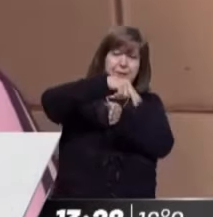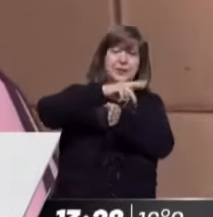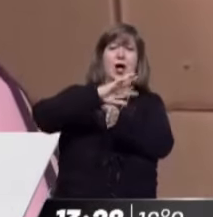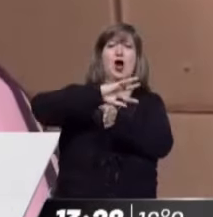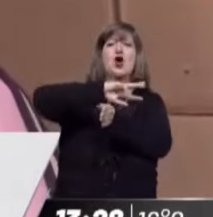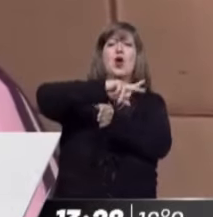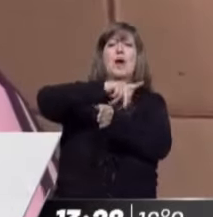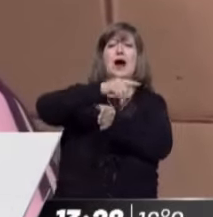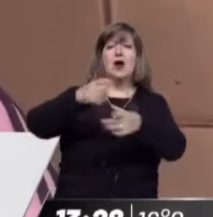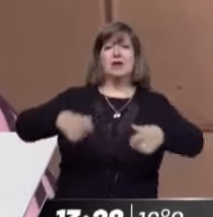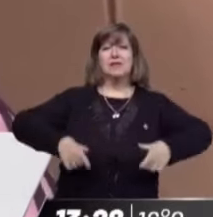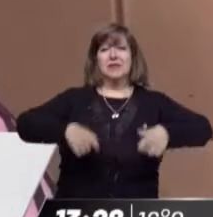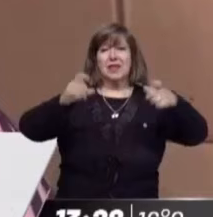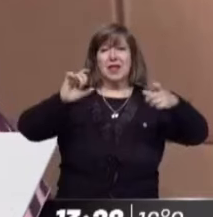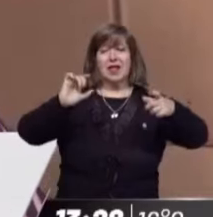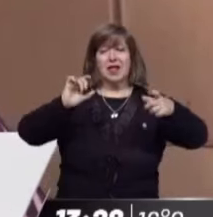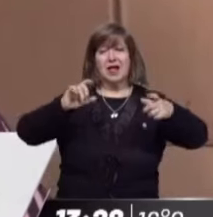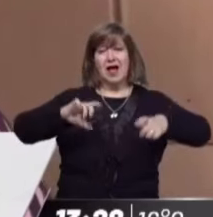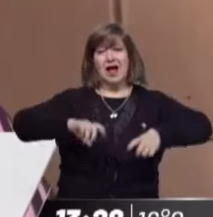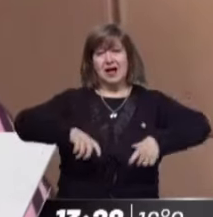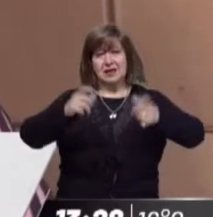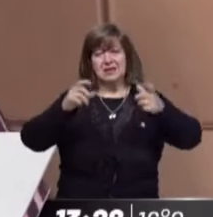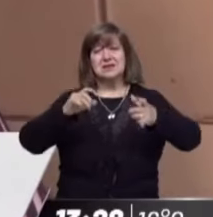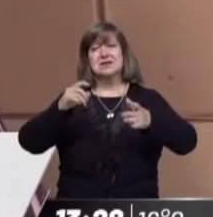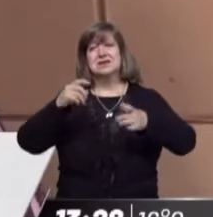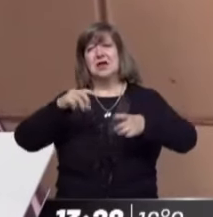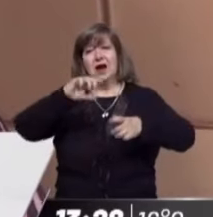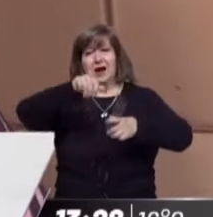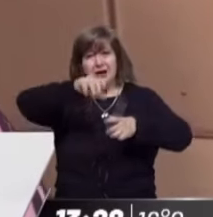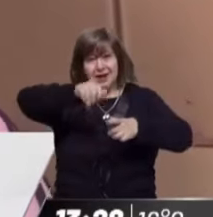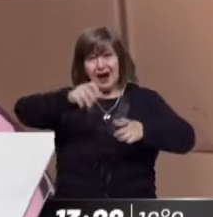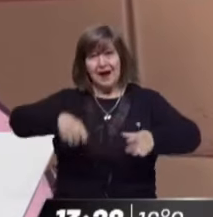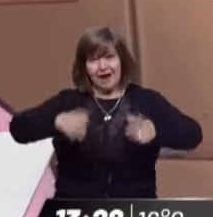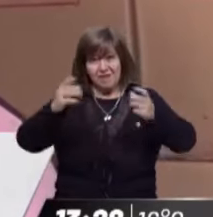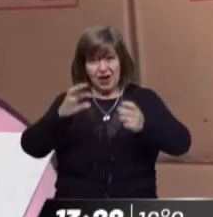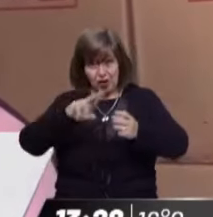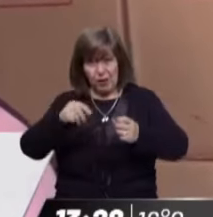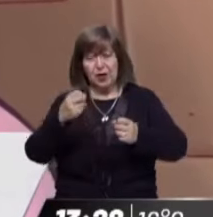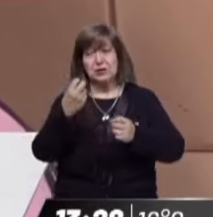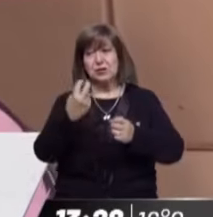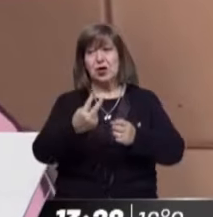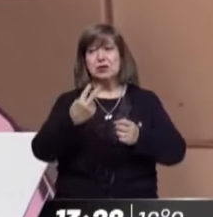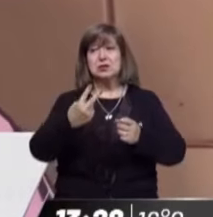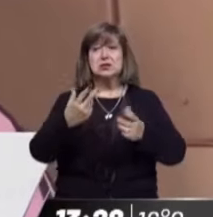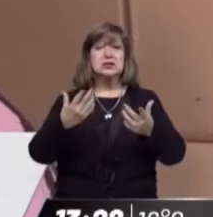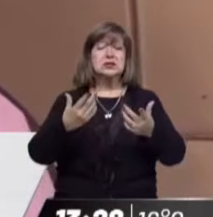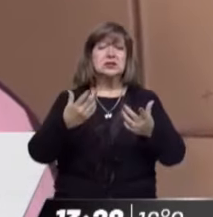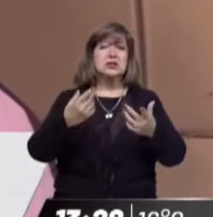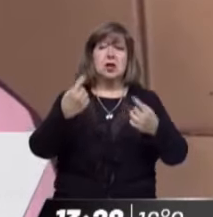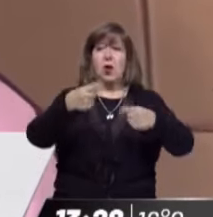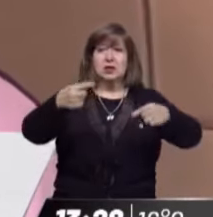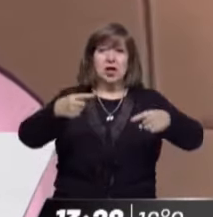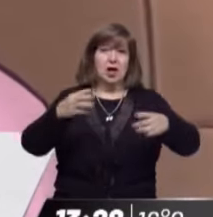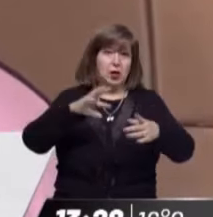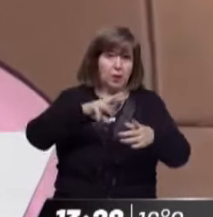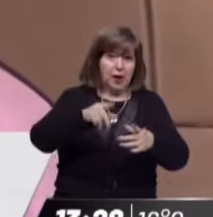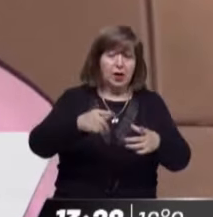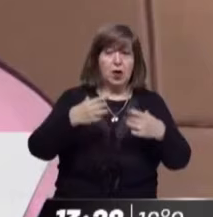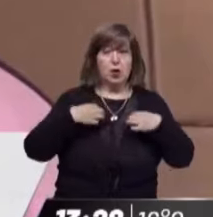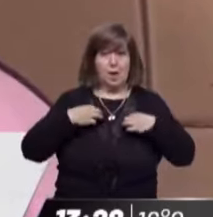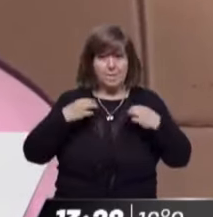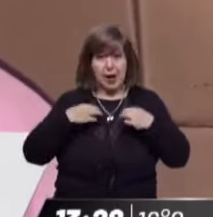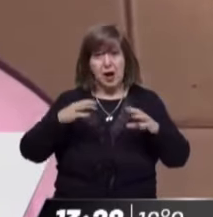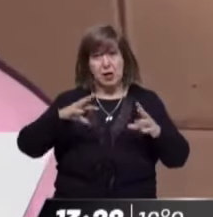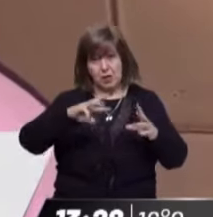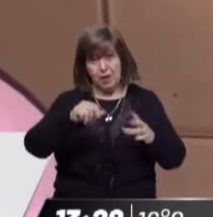cada cada cosita que acá está no lo podría explicar no lo podría explicar con palab pudieron